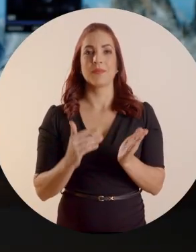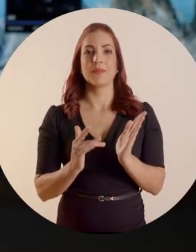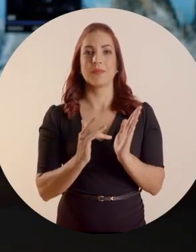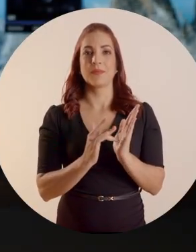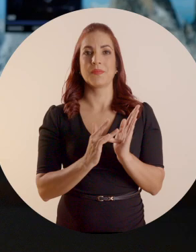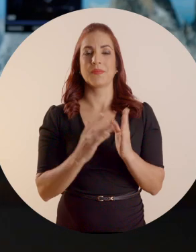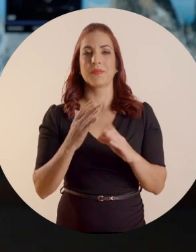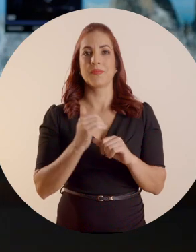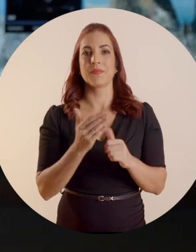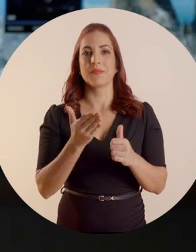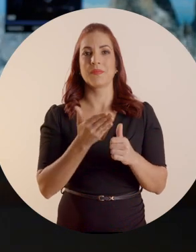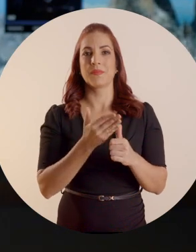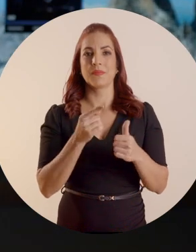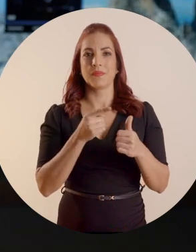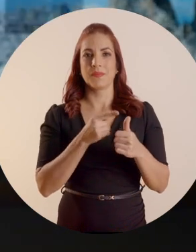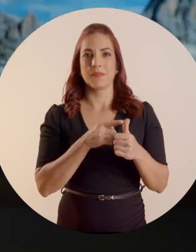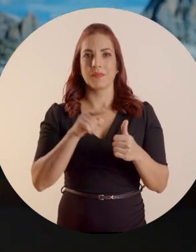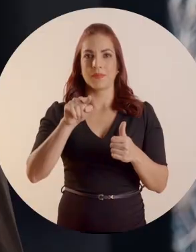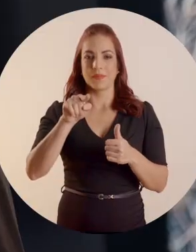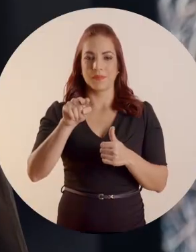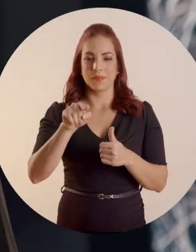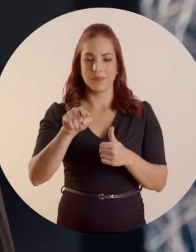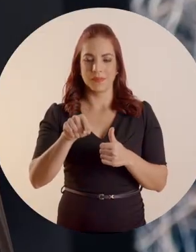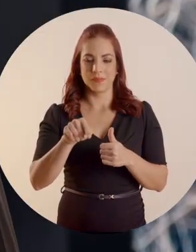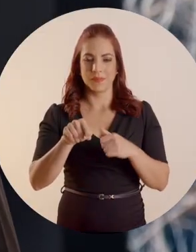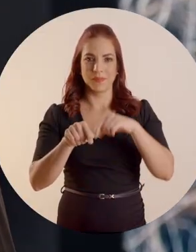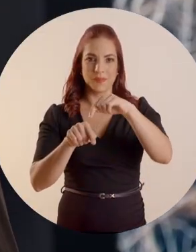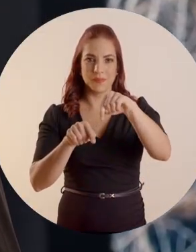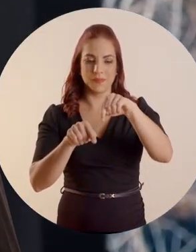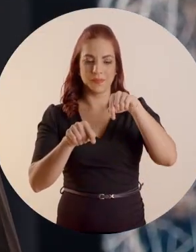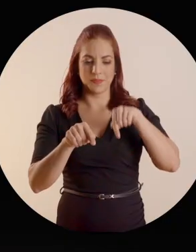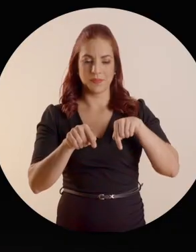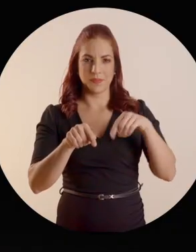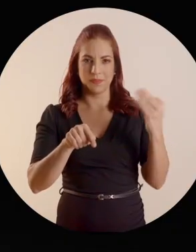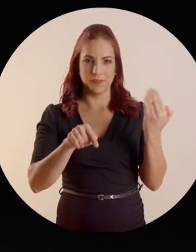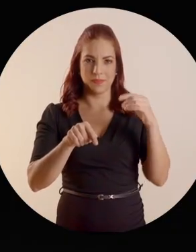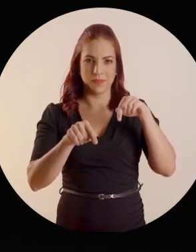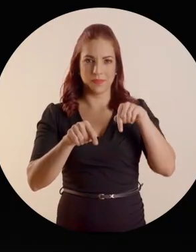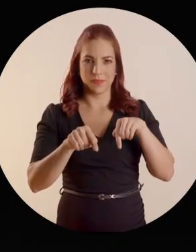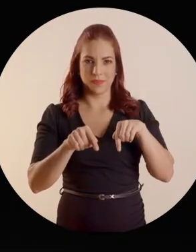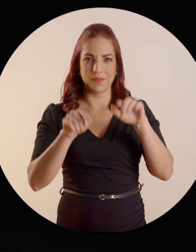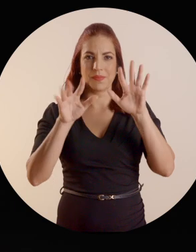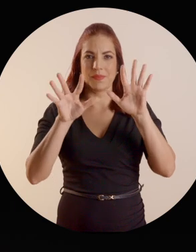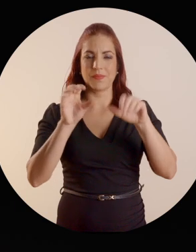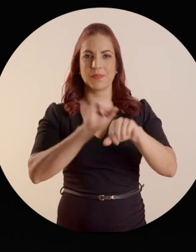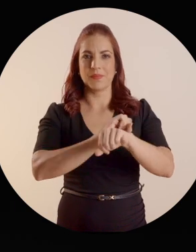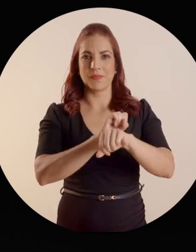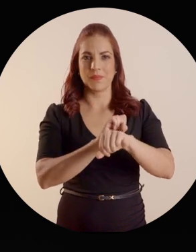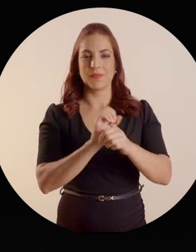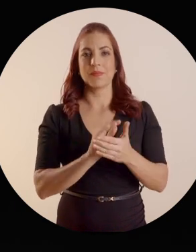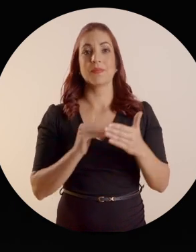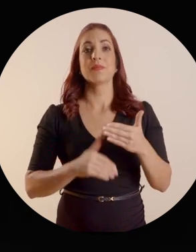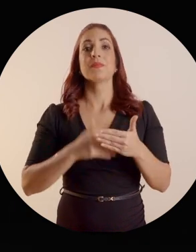Para restablecerlos, realiza el siguiente paso. Mantén presionados los botones Volver y múltiples pantallas durante